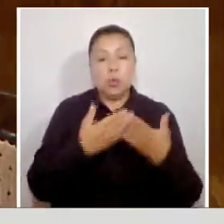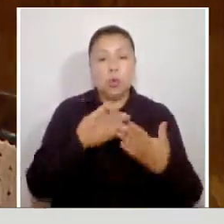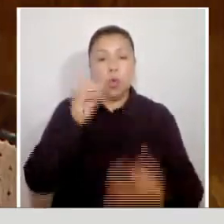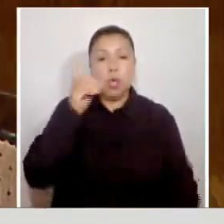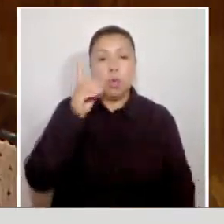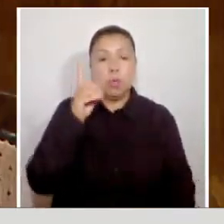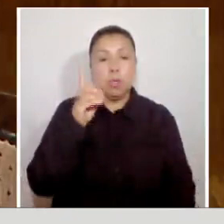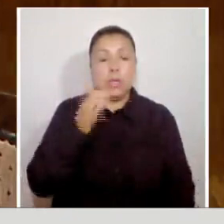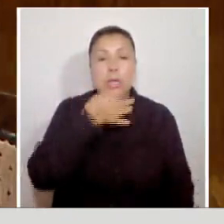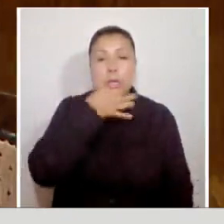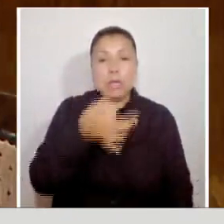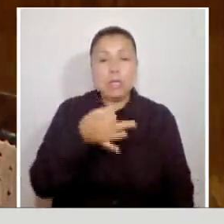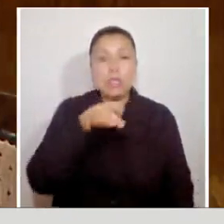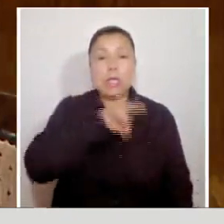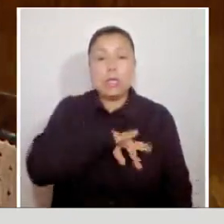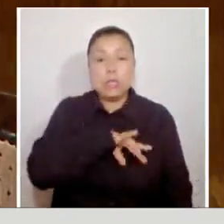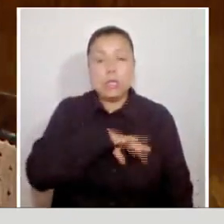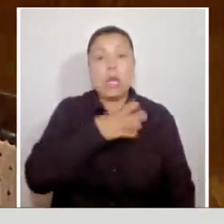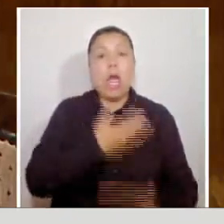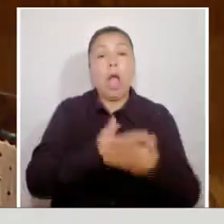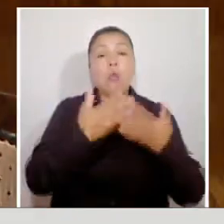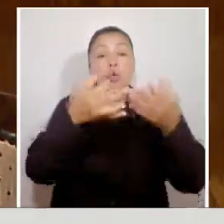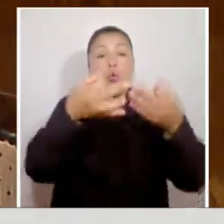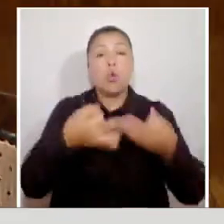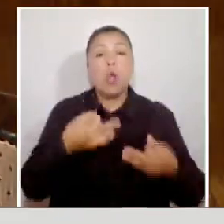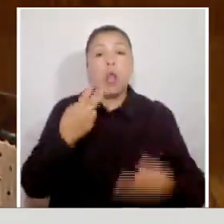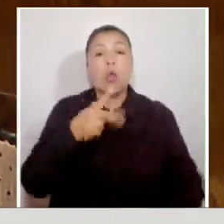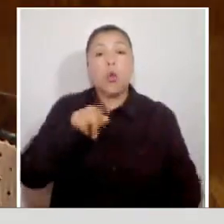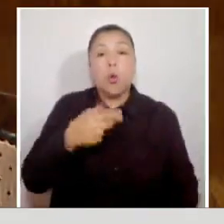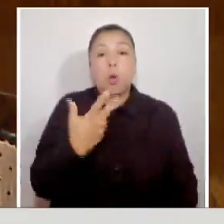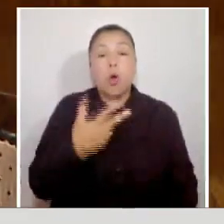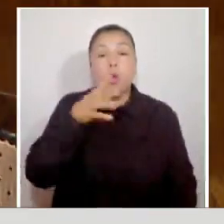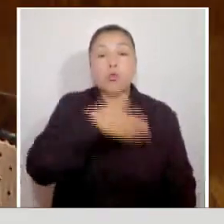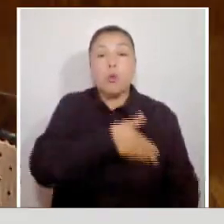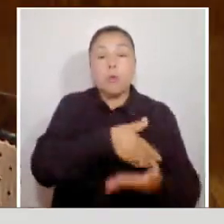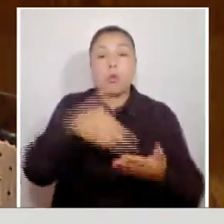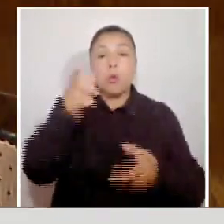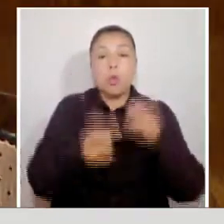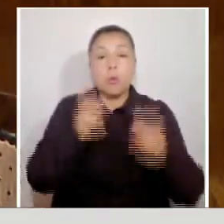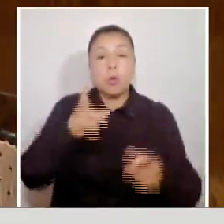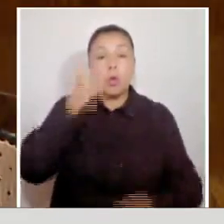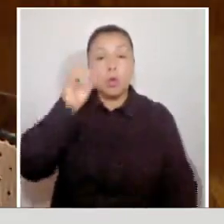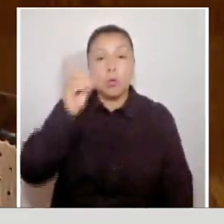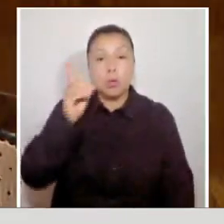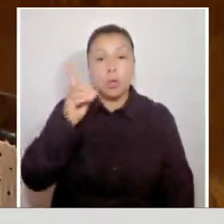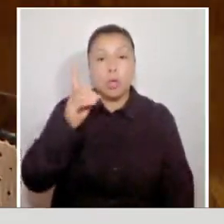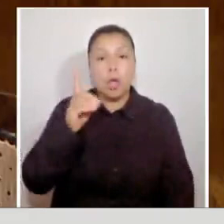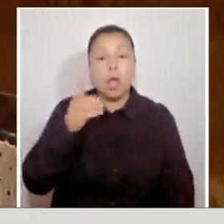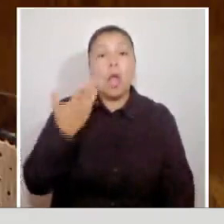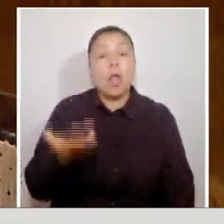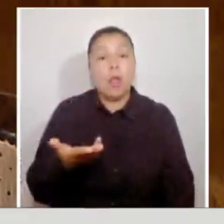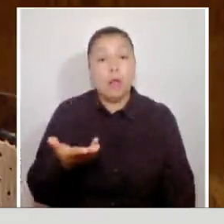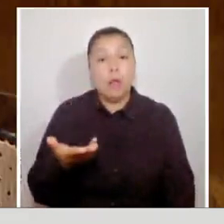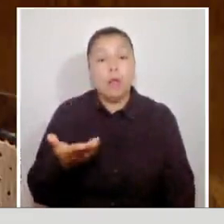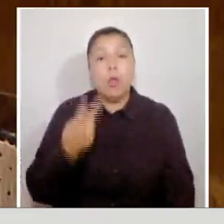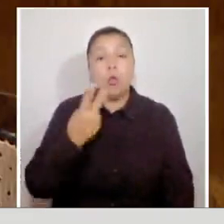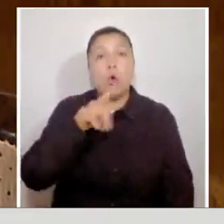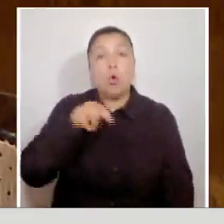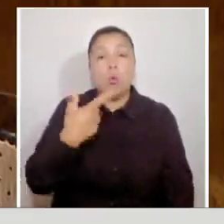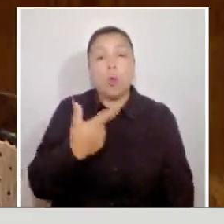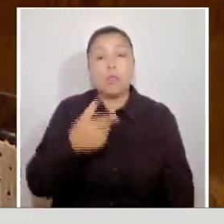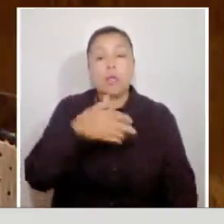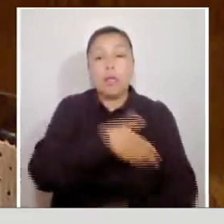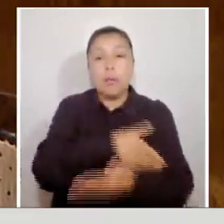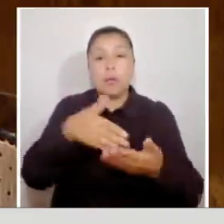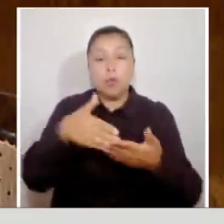señala que en chile hay un total de 2,8 millones de personas con discapacidad de las cuales 2,7 millones son